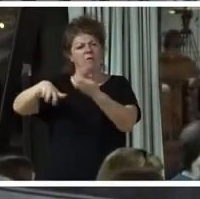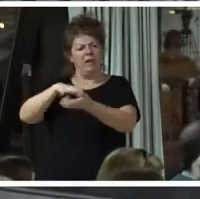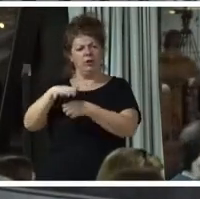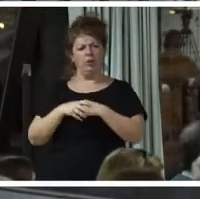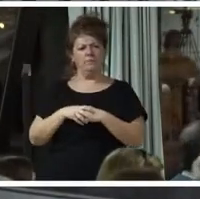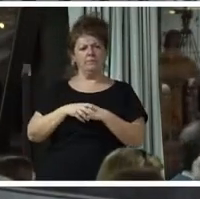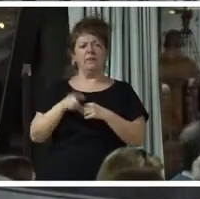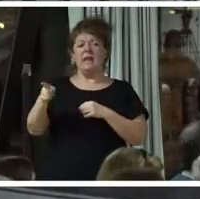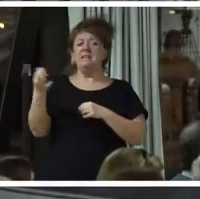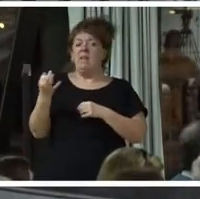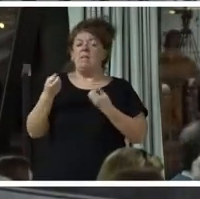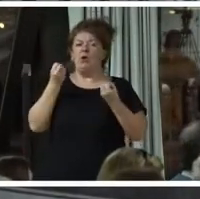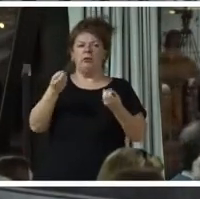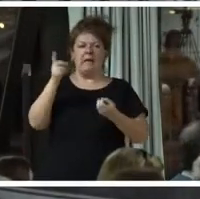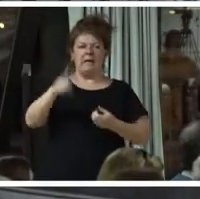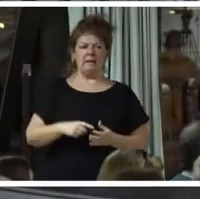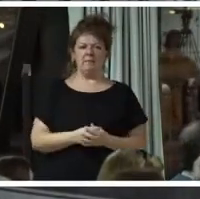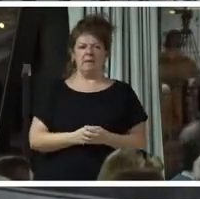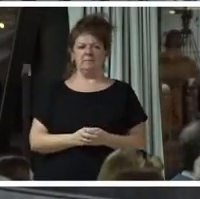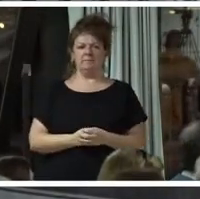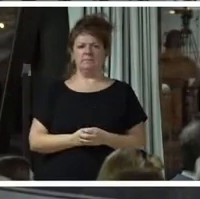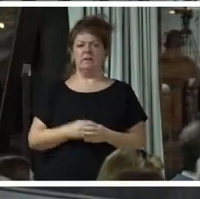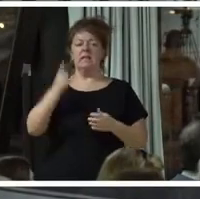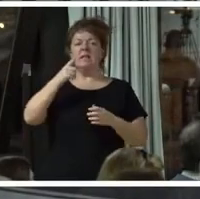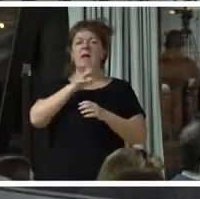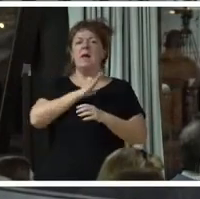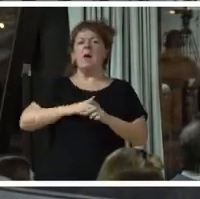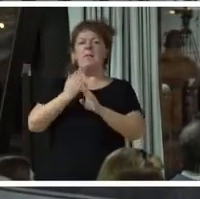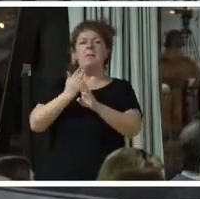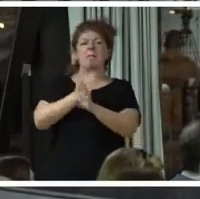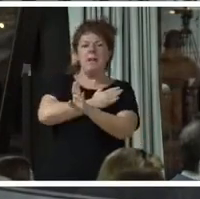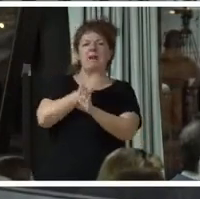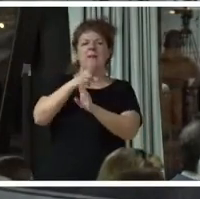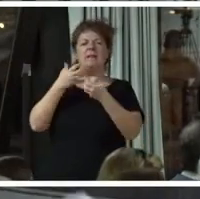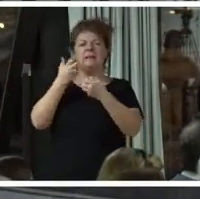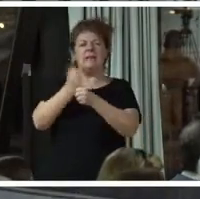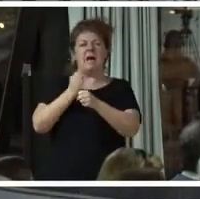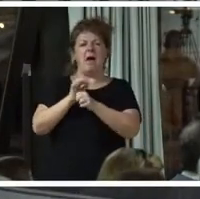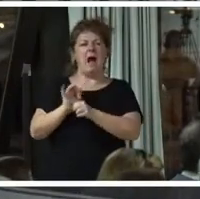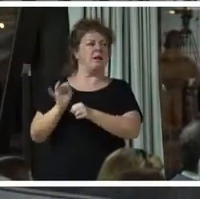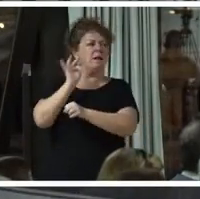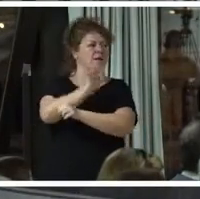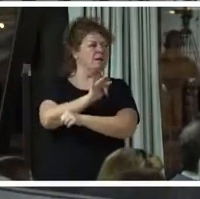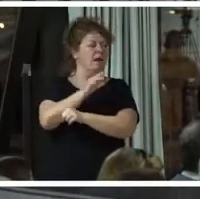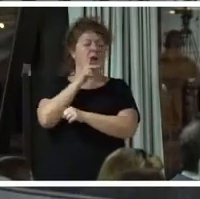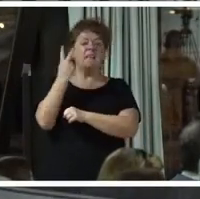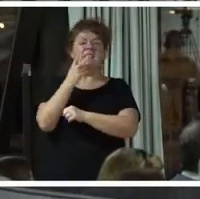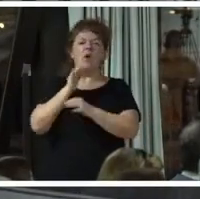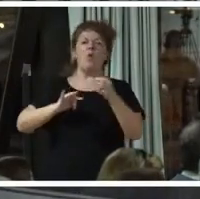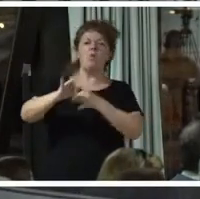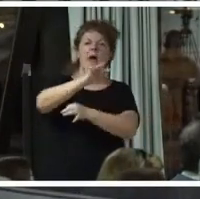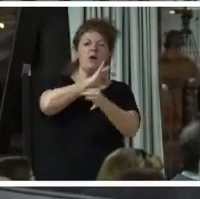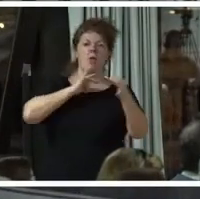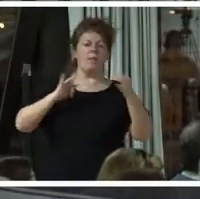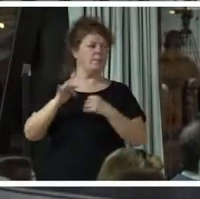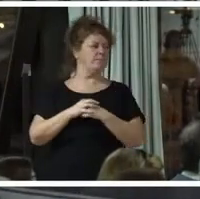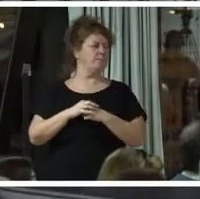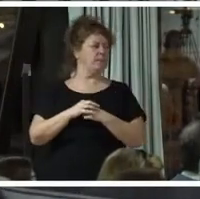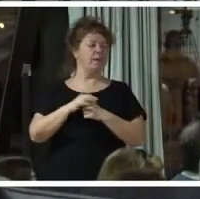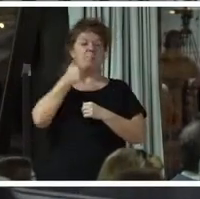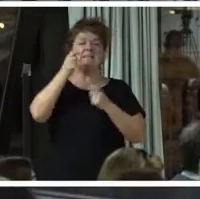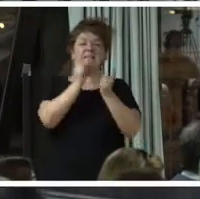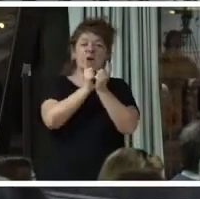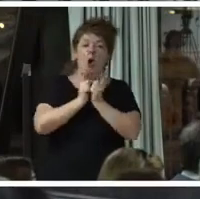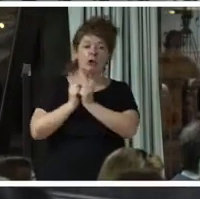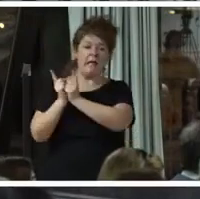hay que hay que contarla no y hay que y hay que prever y hay que trabajar por ella así que pasamos a a una segunda Ronda de intervenciones un poquito más